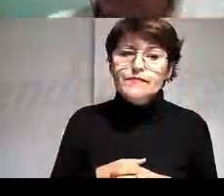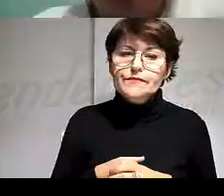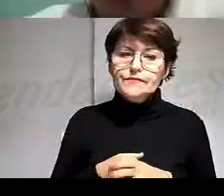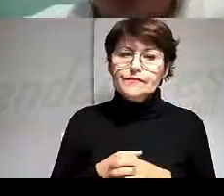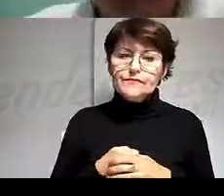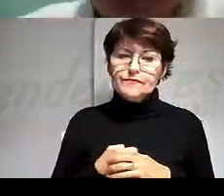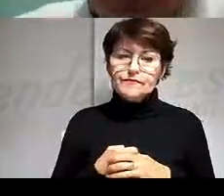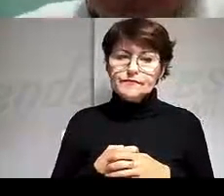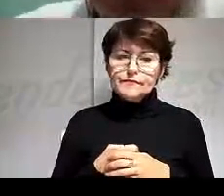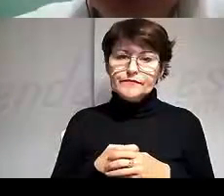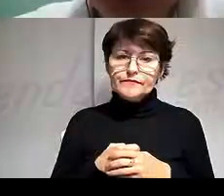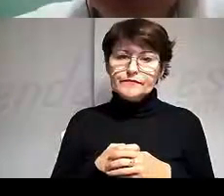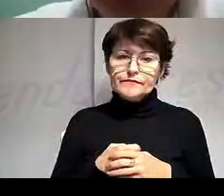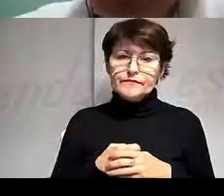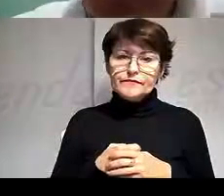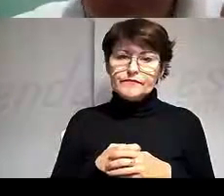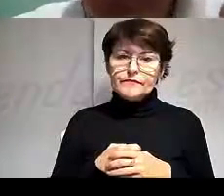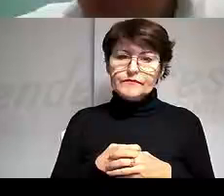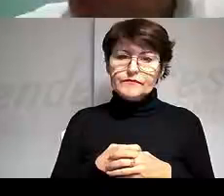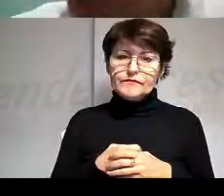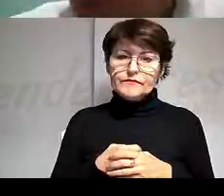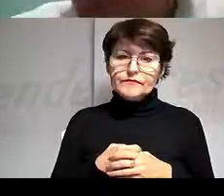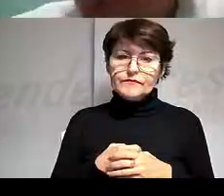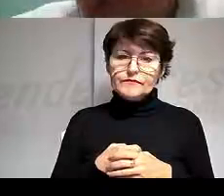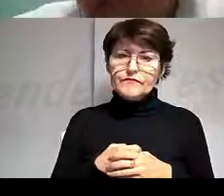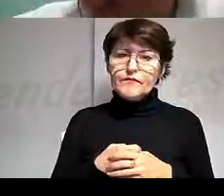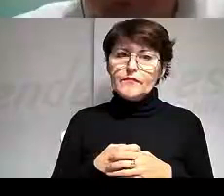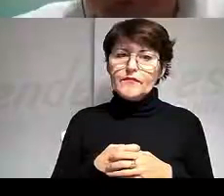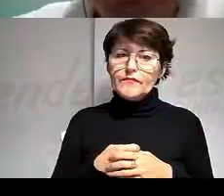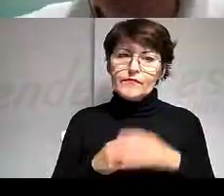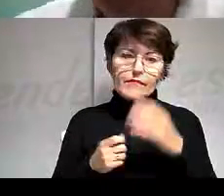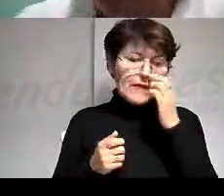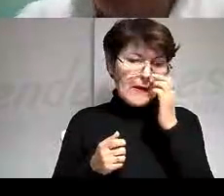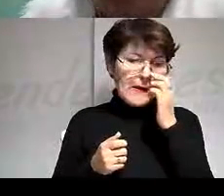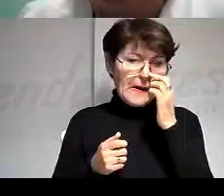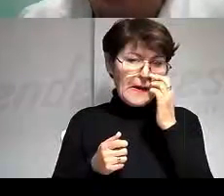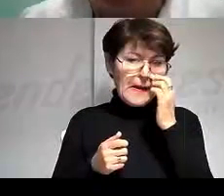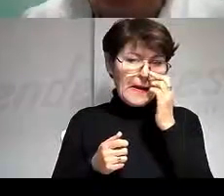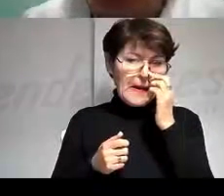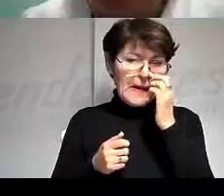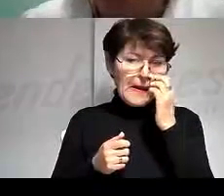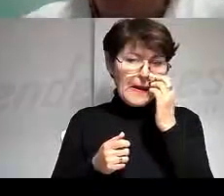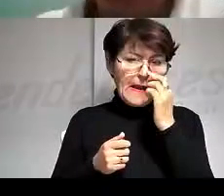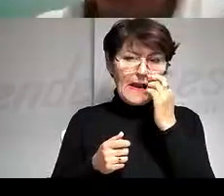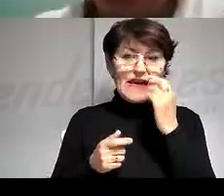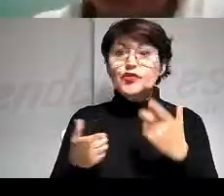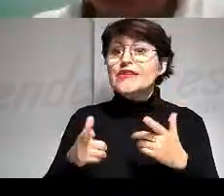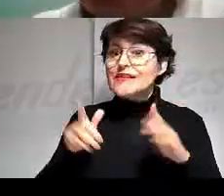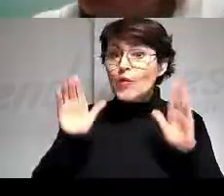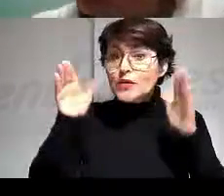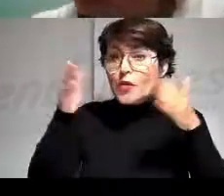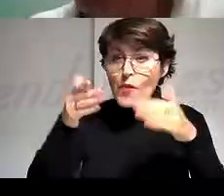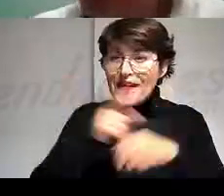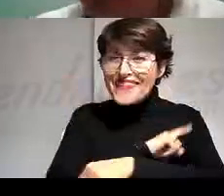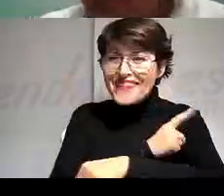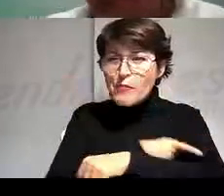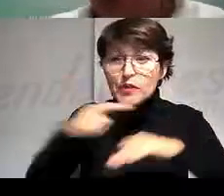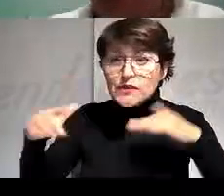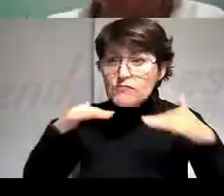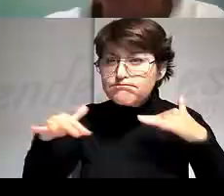eventual enemigo. En todos estos procesos, en los procesos de huida, pues hay una subida de tensión arterial y emocional